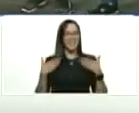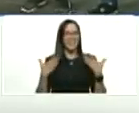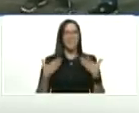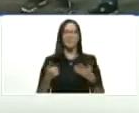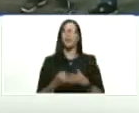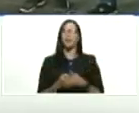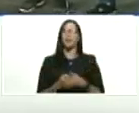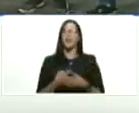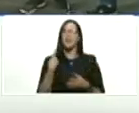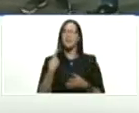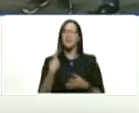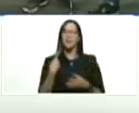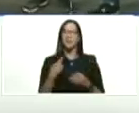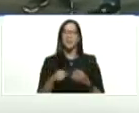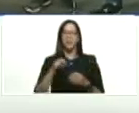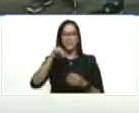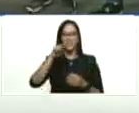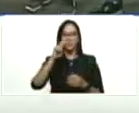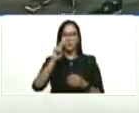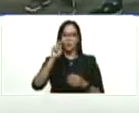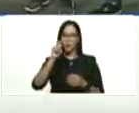El primero de todo es Nutrichicha.